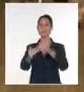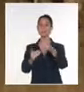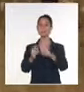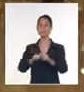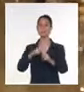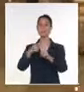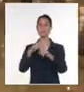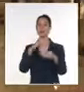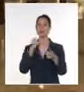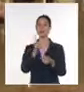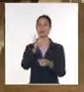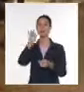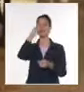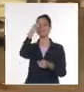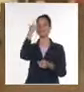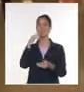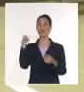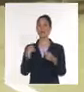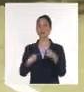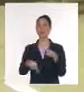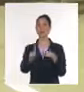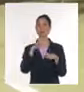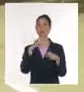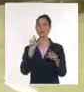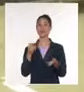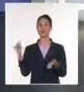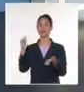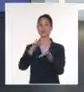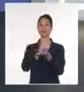inicial del visado hasta el control en fronteras.